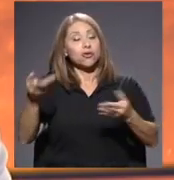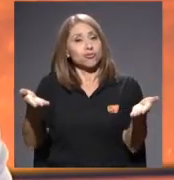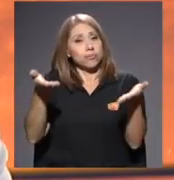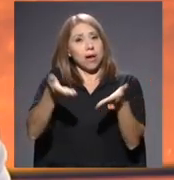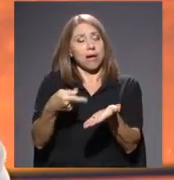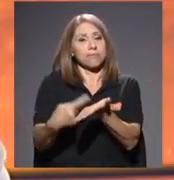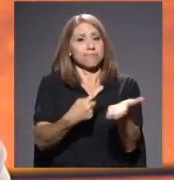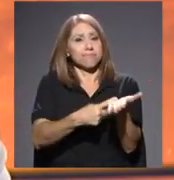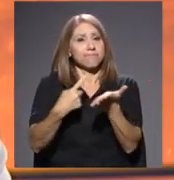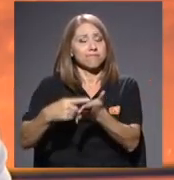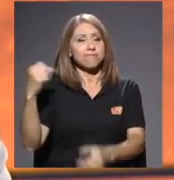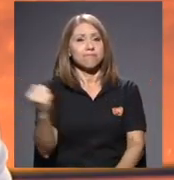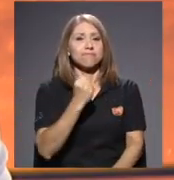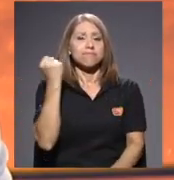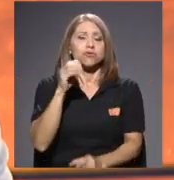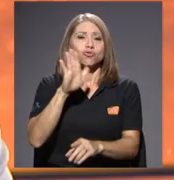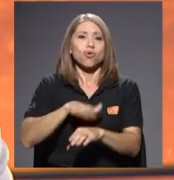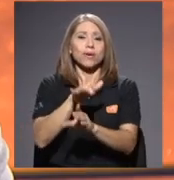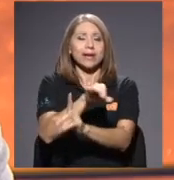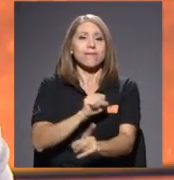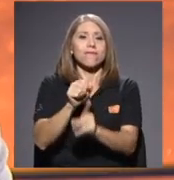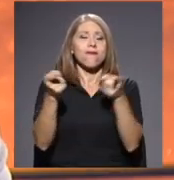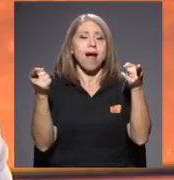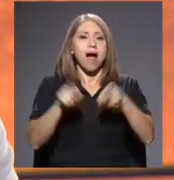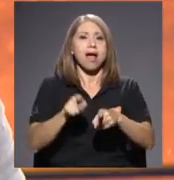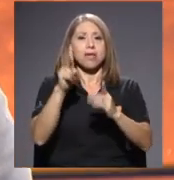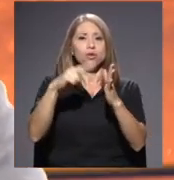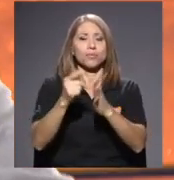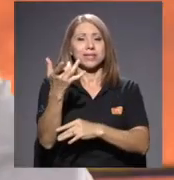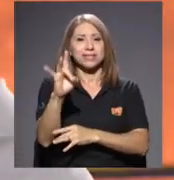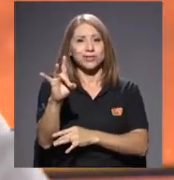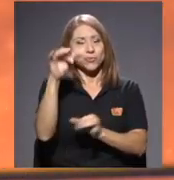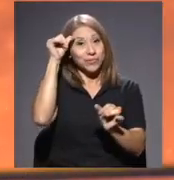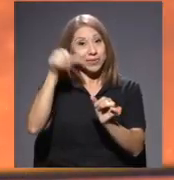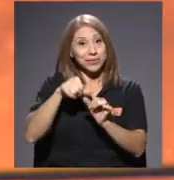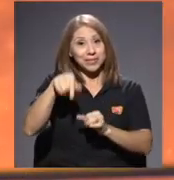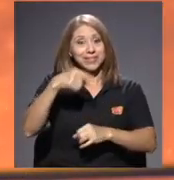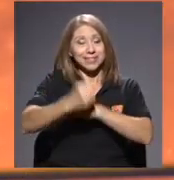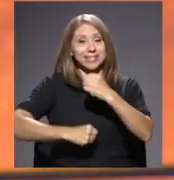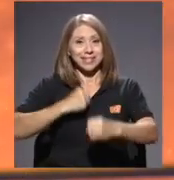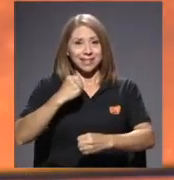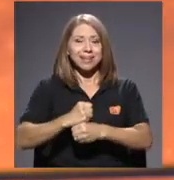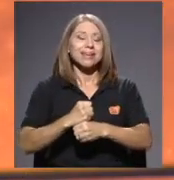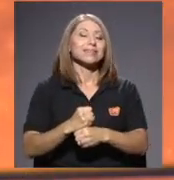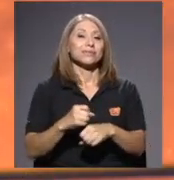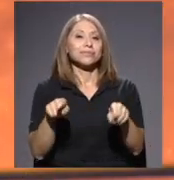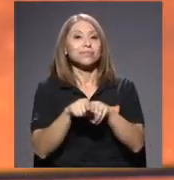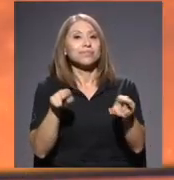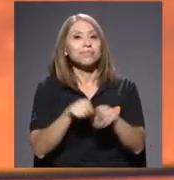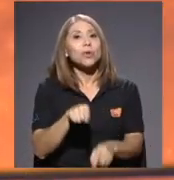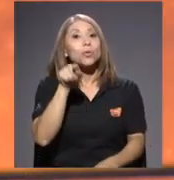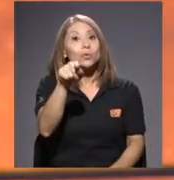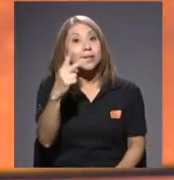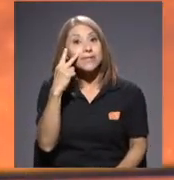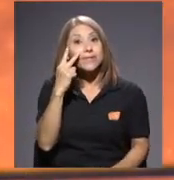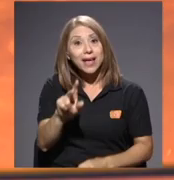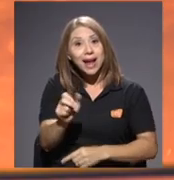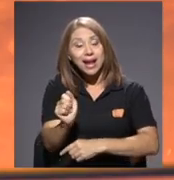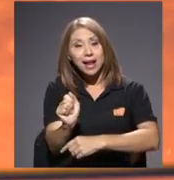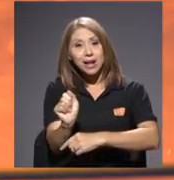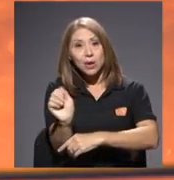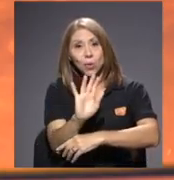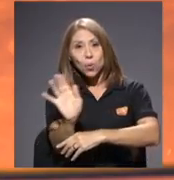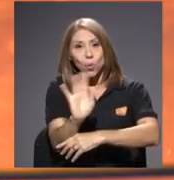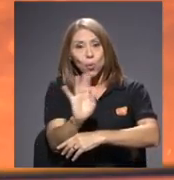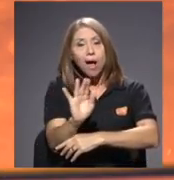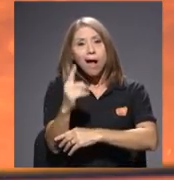potente de esa realidad 2018. Les recuerdo que este año es para que también usted sintonice nuestro canal y aprecie